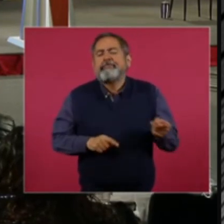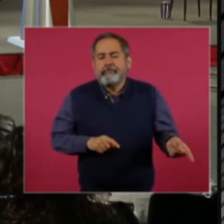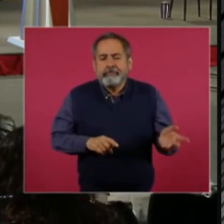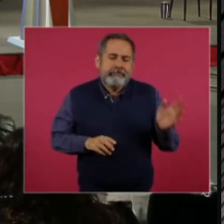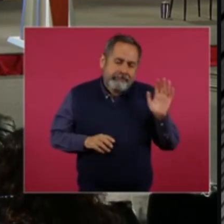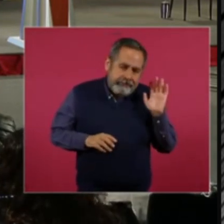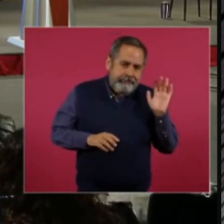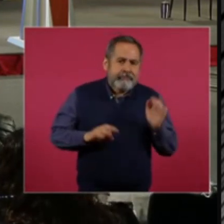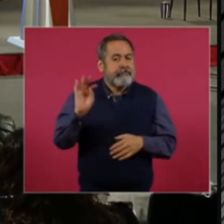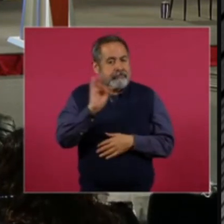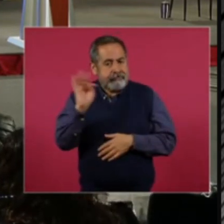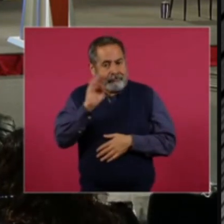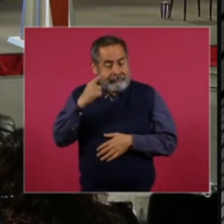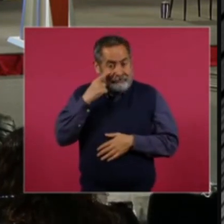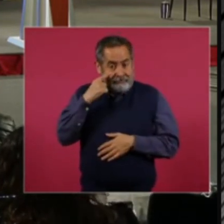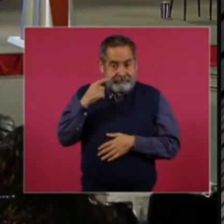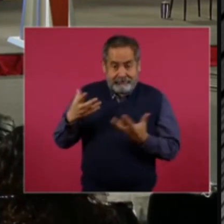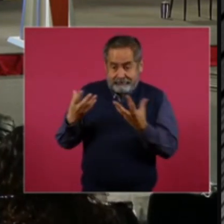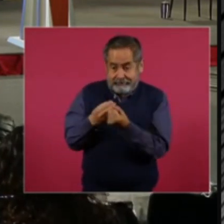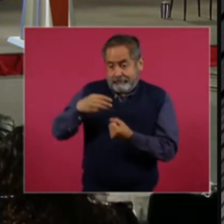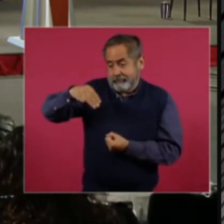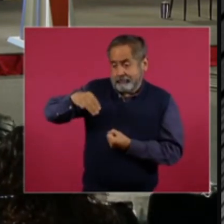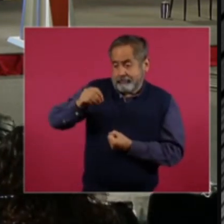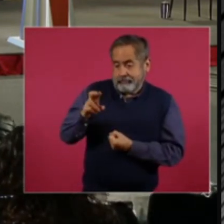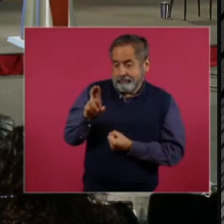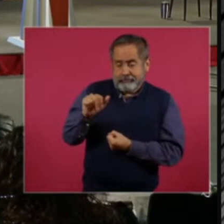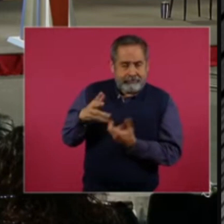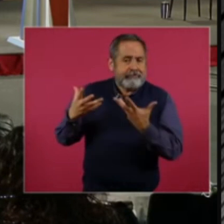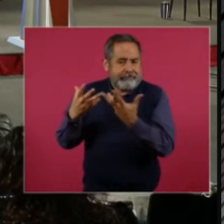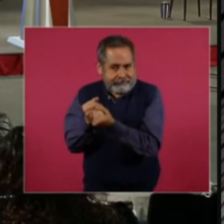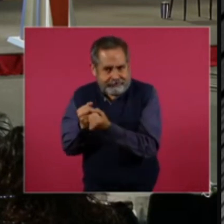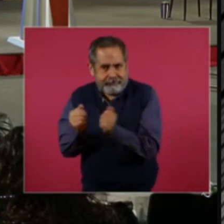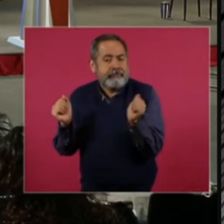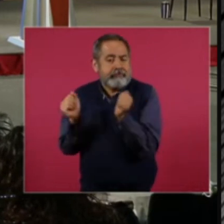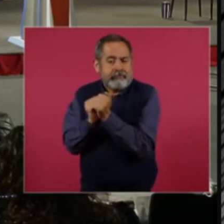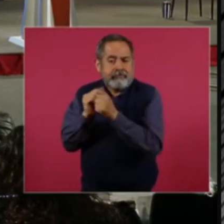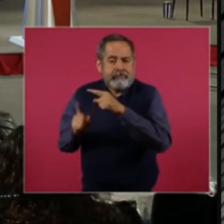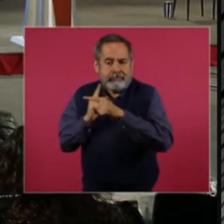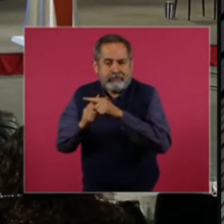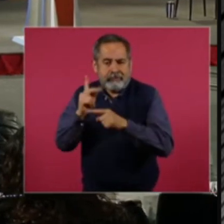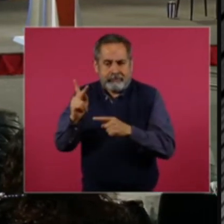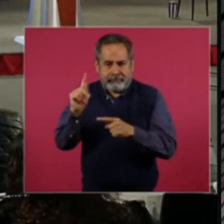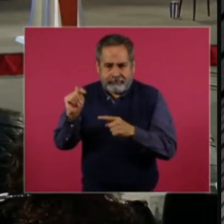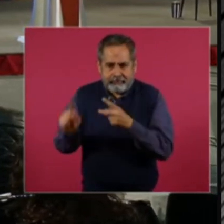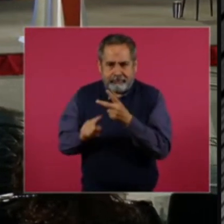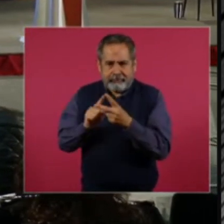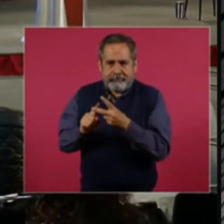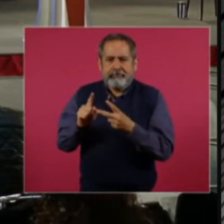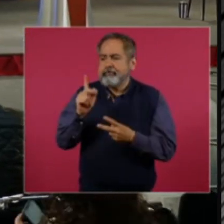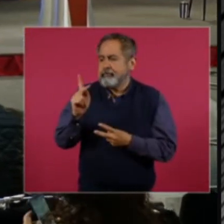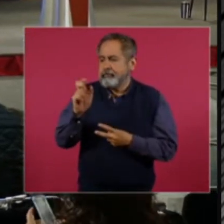que se puede obtener con los legisladores de Morena, del PT y del Verde